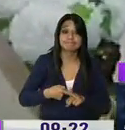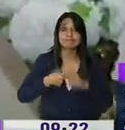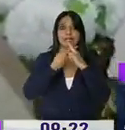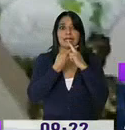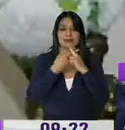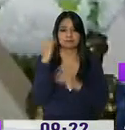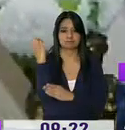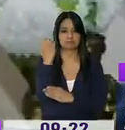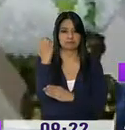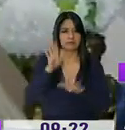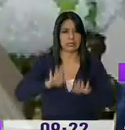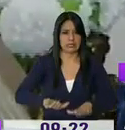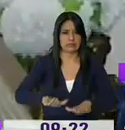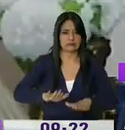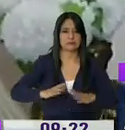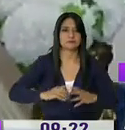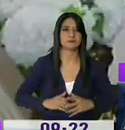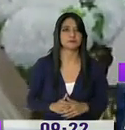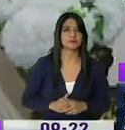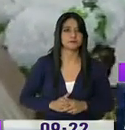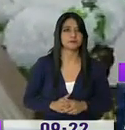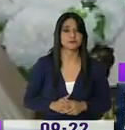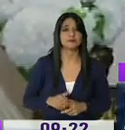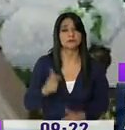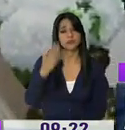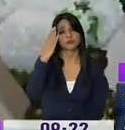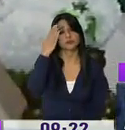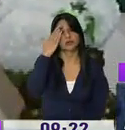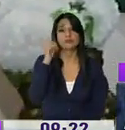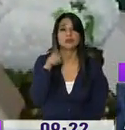difícil situación en el país. Sé que estos días no hemos estado